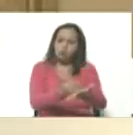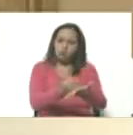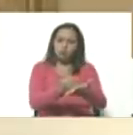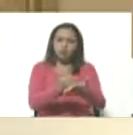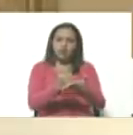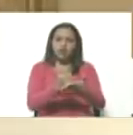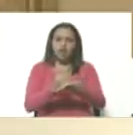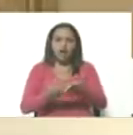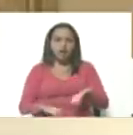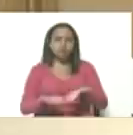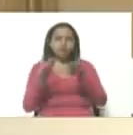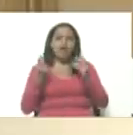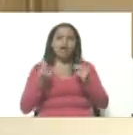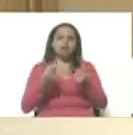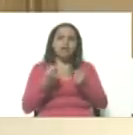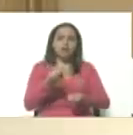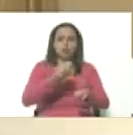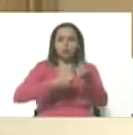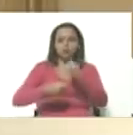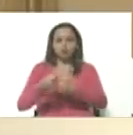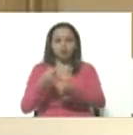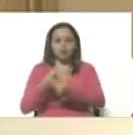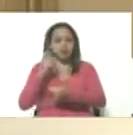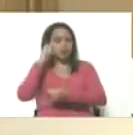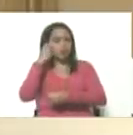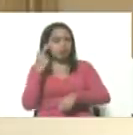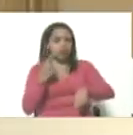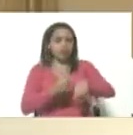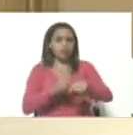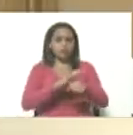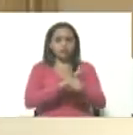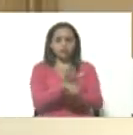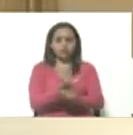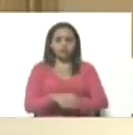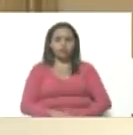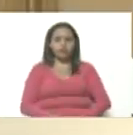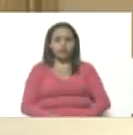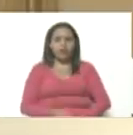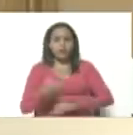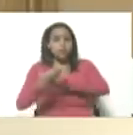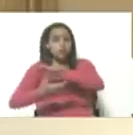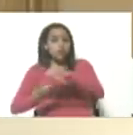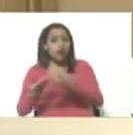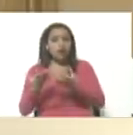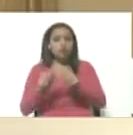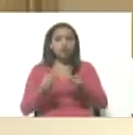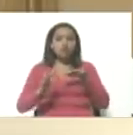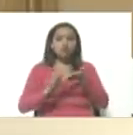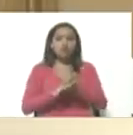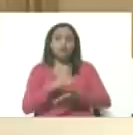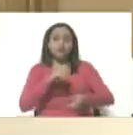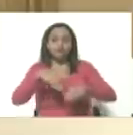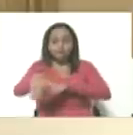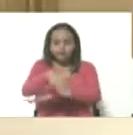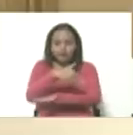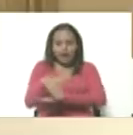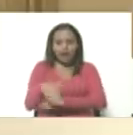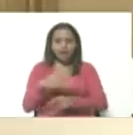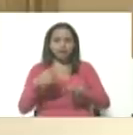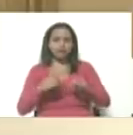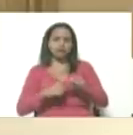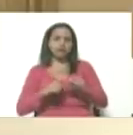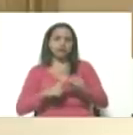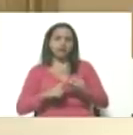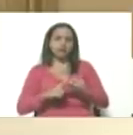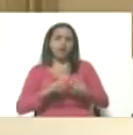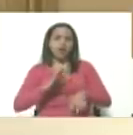y a la activación de la economía en medio de la pandemia. El problema se presenta muchas veces en la movilidad,